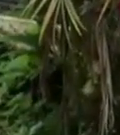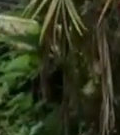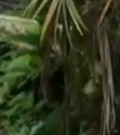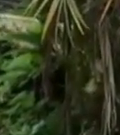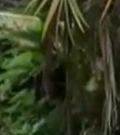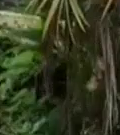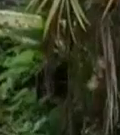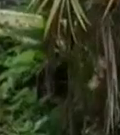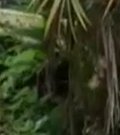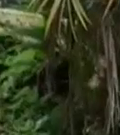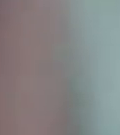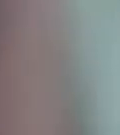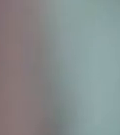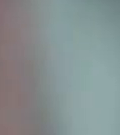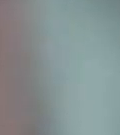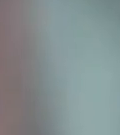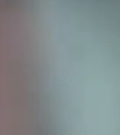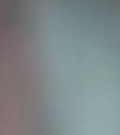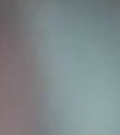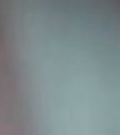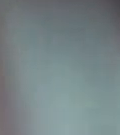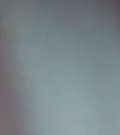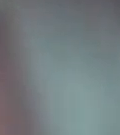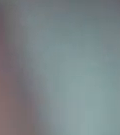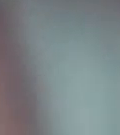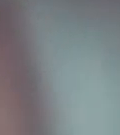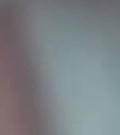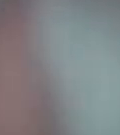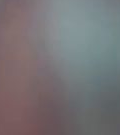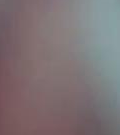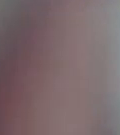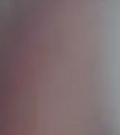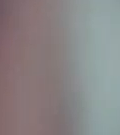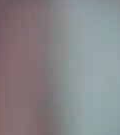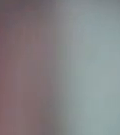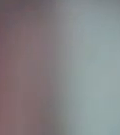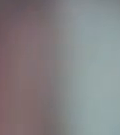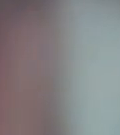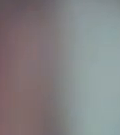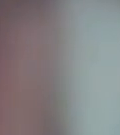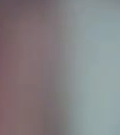cuide. Quédate en casa. Por favor, quédate en tu casa.